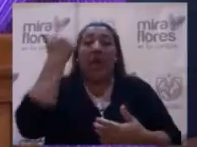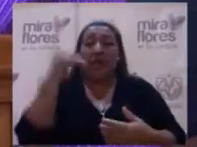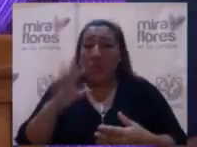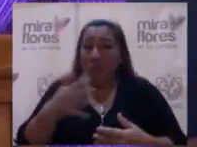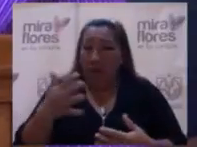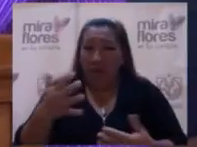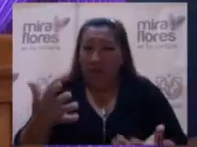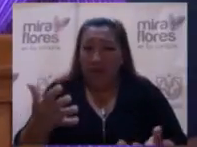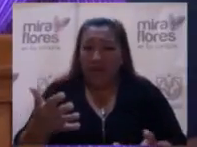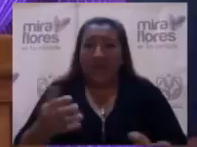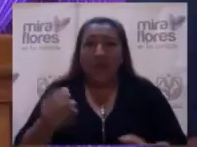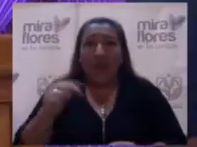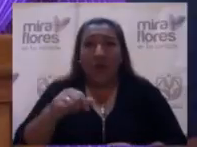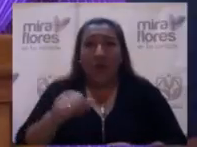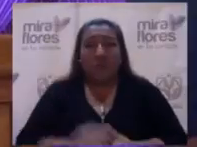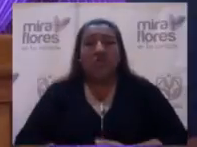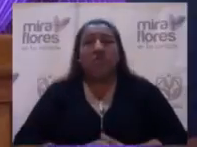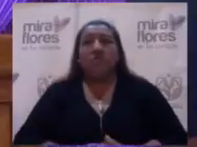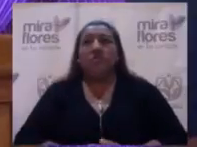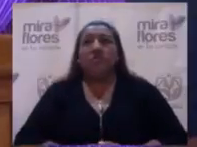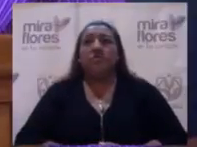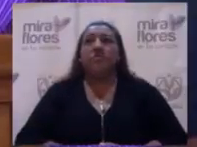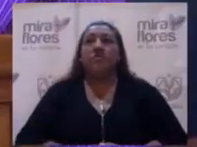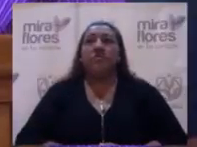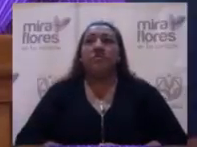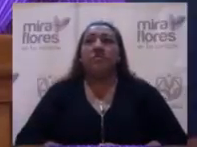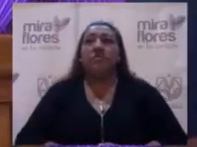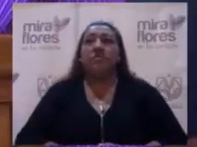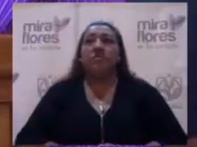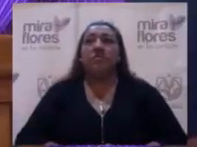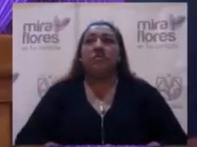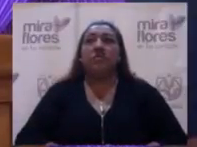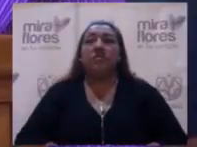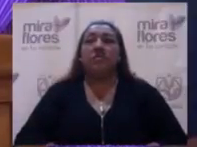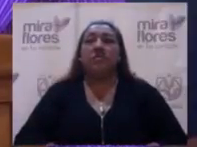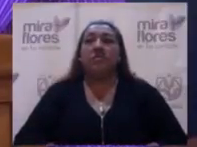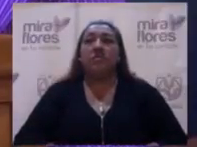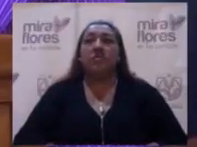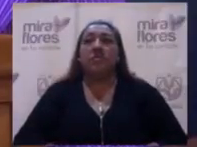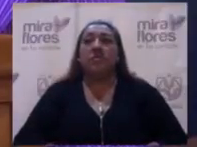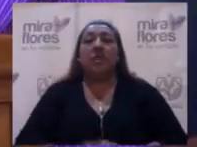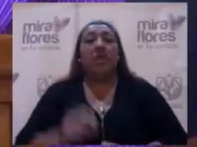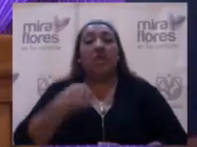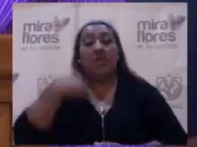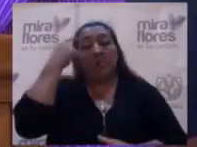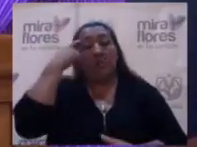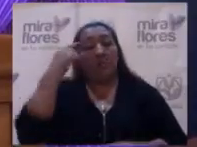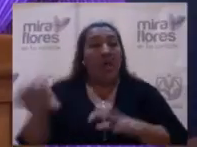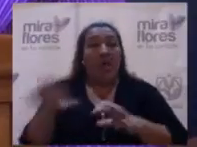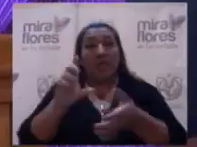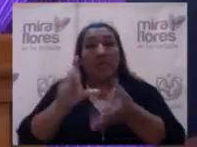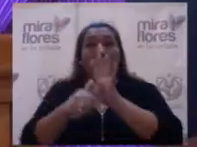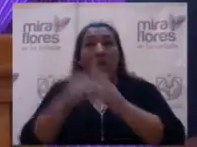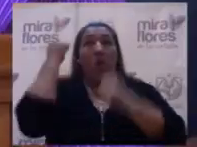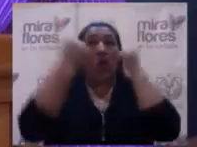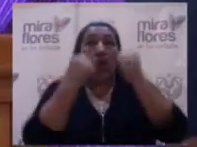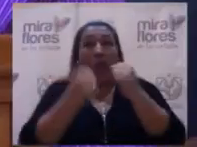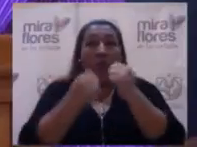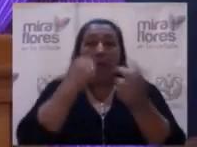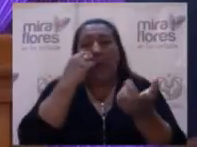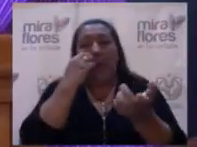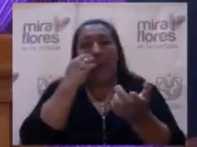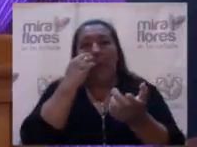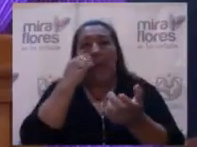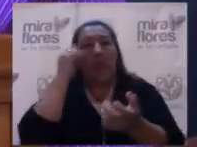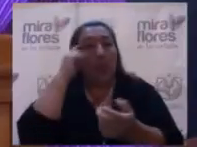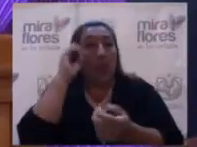existía. Yo soy de la opinión de primero hacer para después destruir. Entonces, yo creo